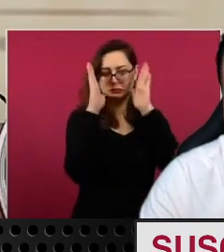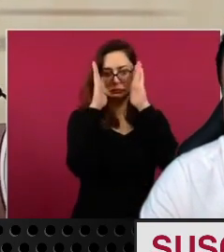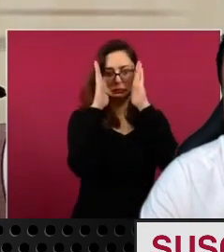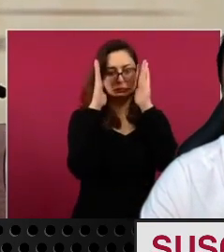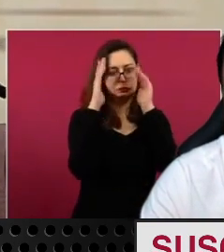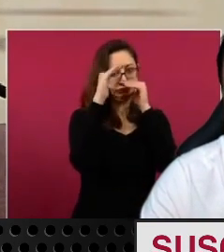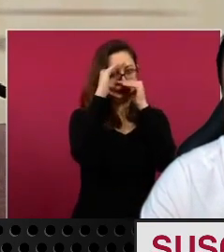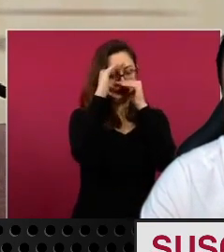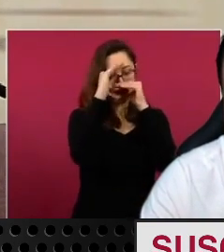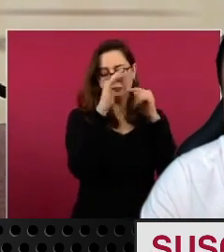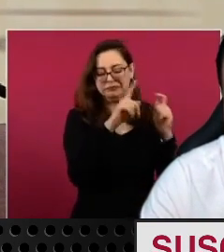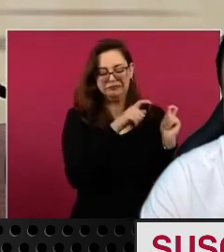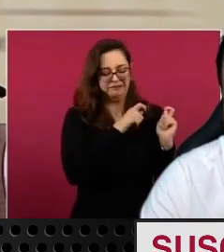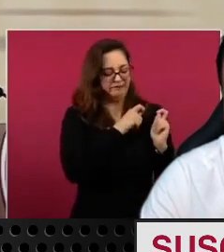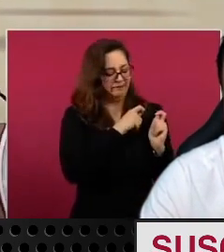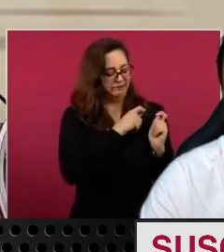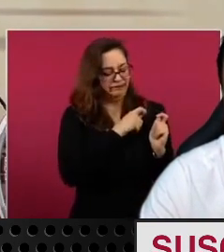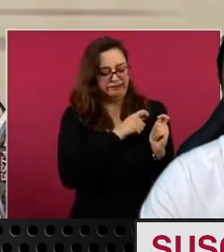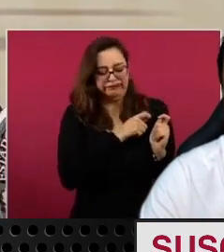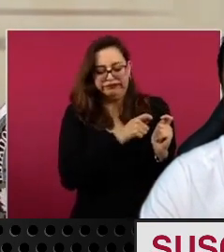a Los cercanos